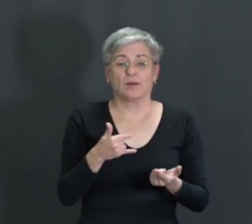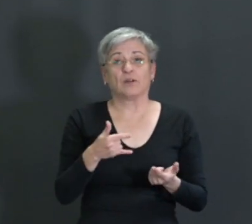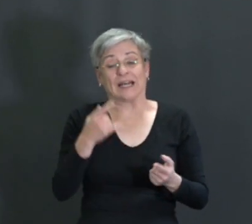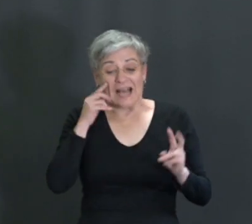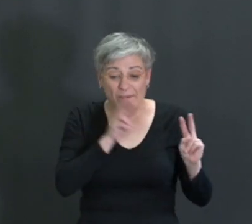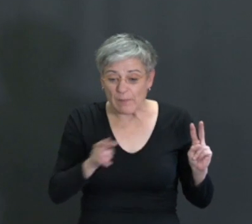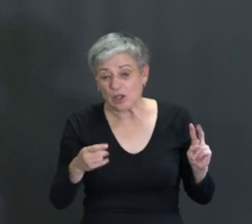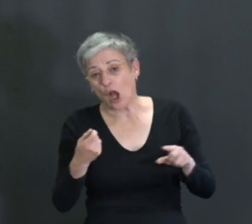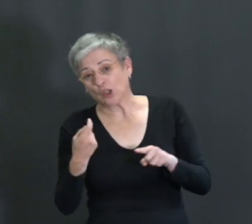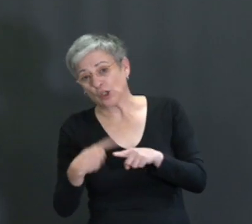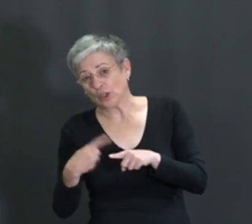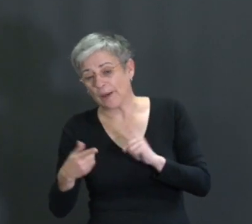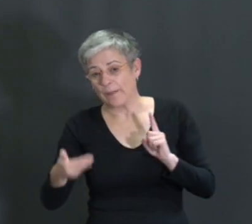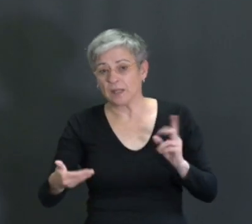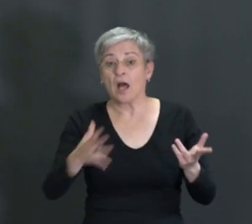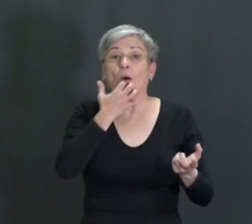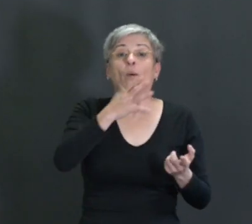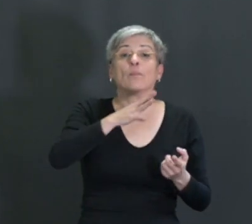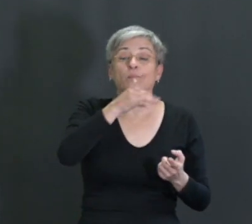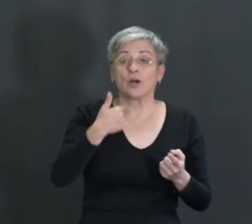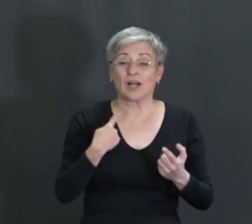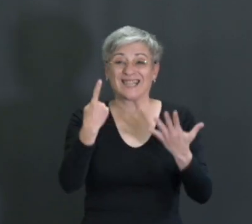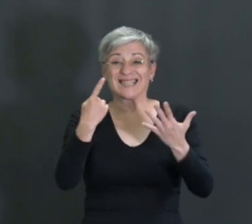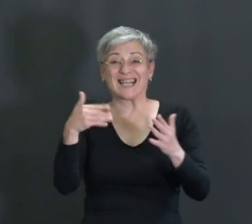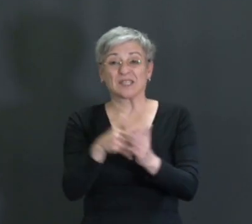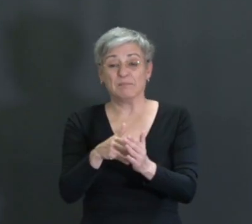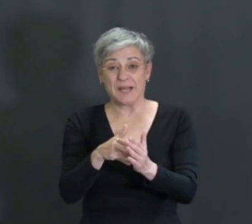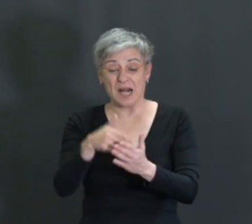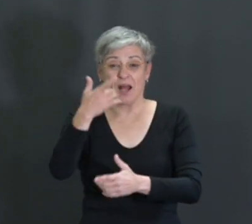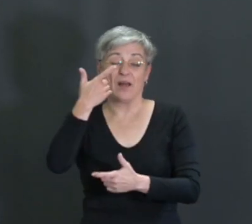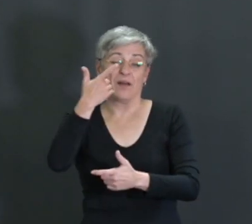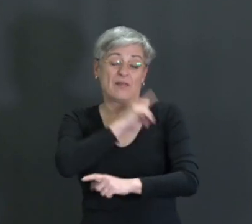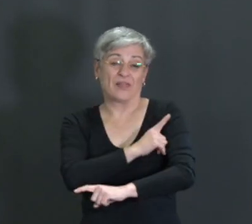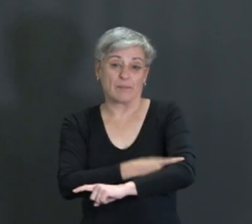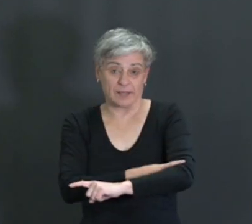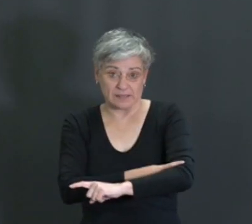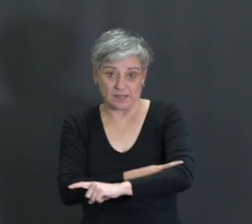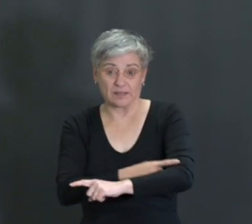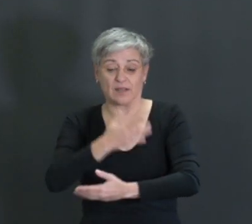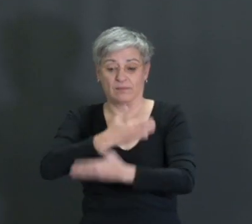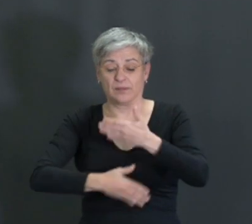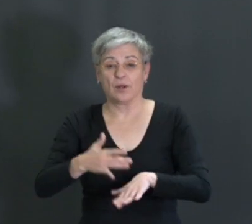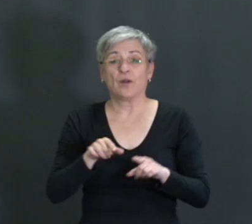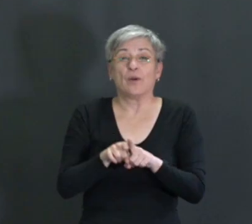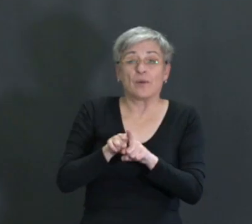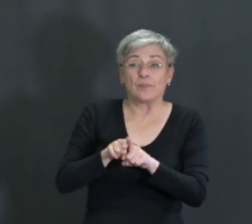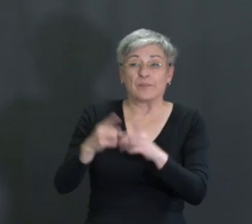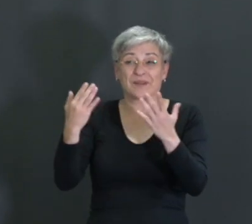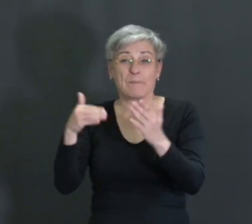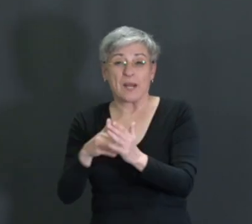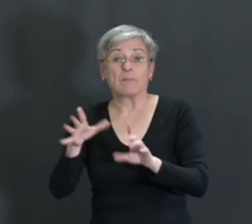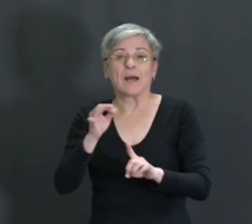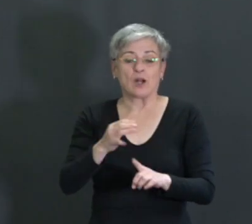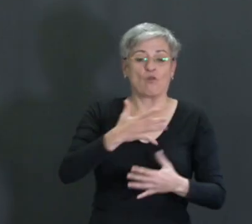¿eh? O sea, deportistas con discapacidad había 6.000 y estamos hablando de 60.000 voluntarios, ¿no?